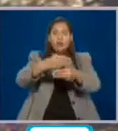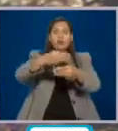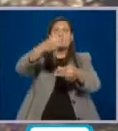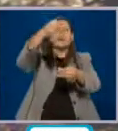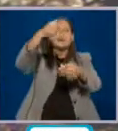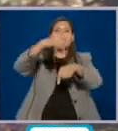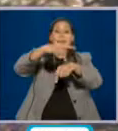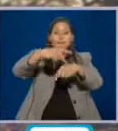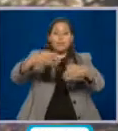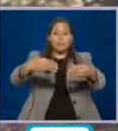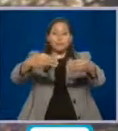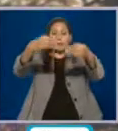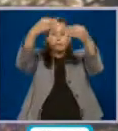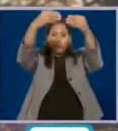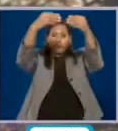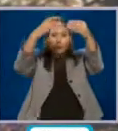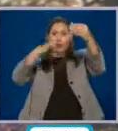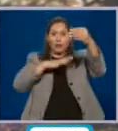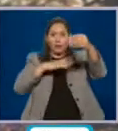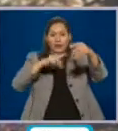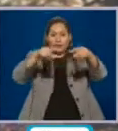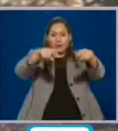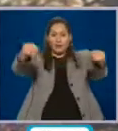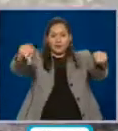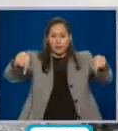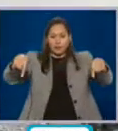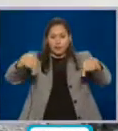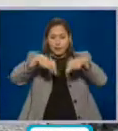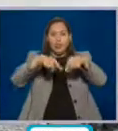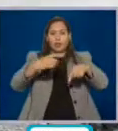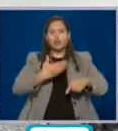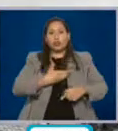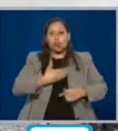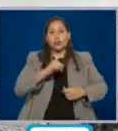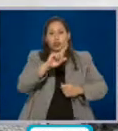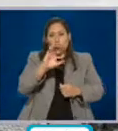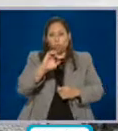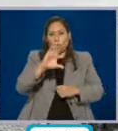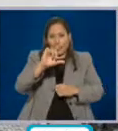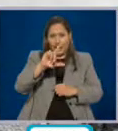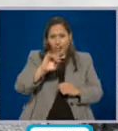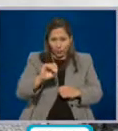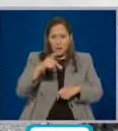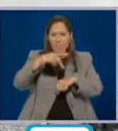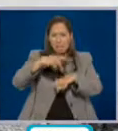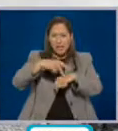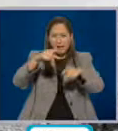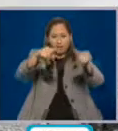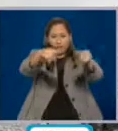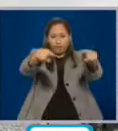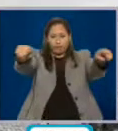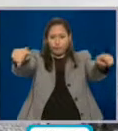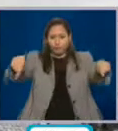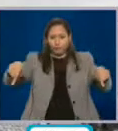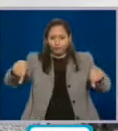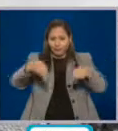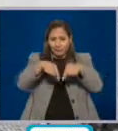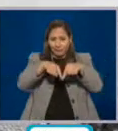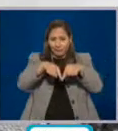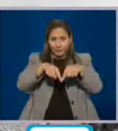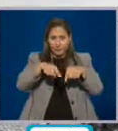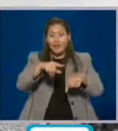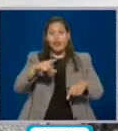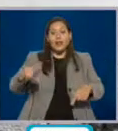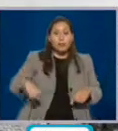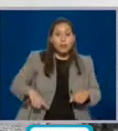un basamento. El basamento es este circular que se llama Zócalo. Así se llama el Zócalo. Lo que pasa es que pues el gobierno entre que el